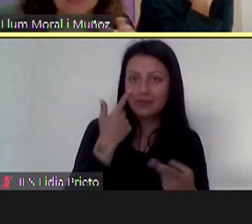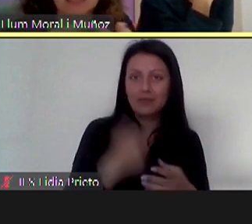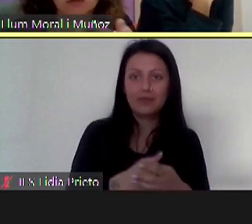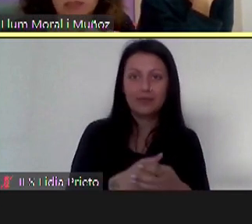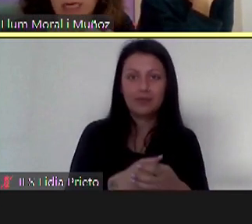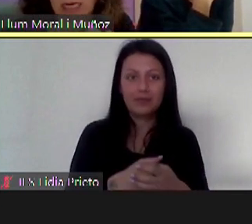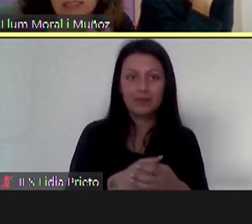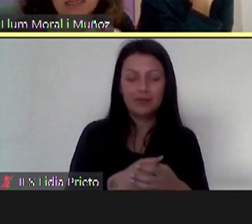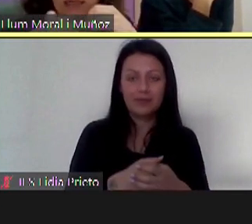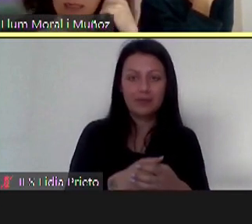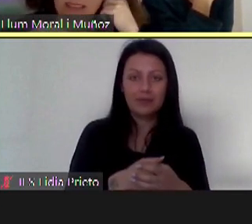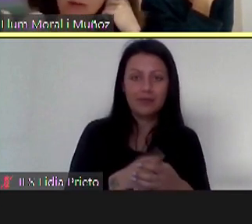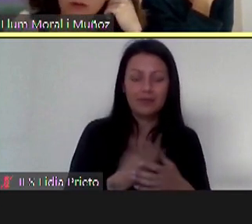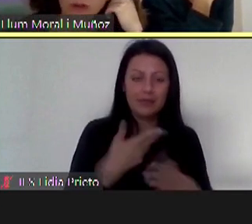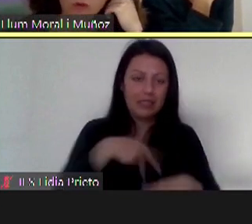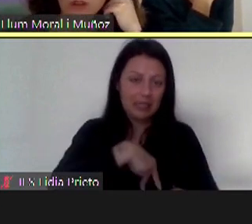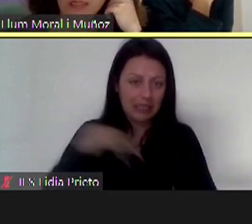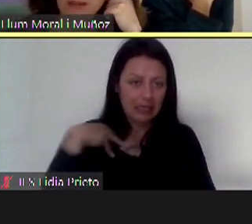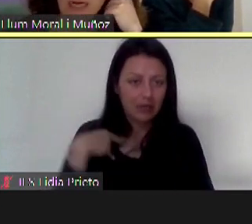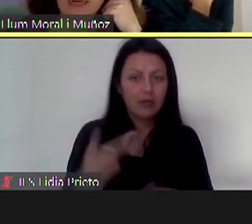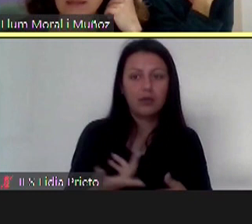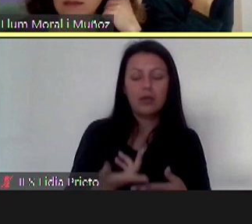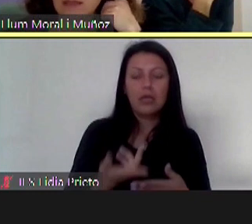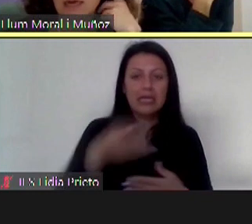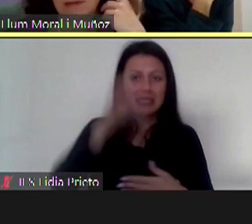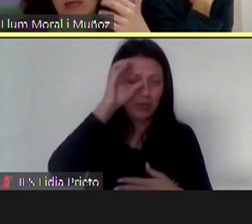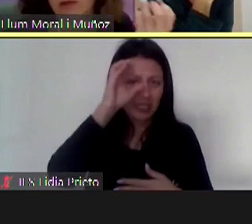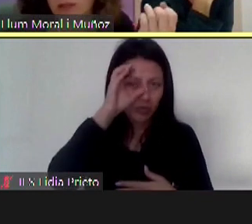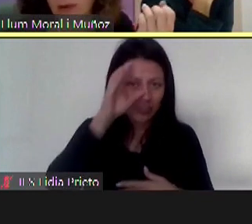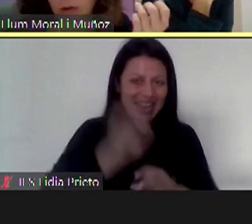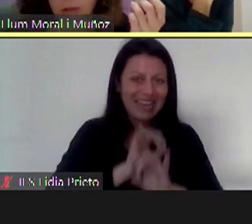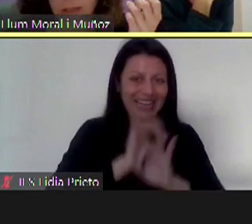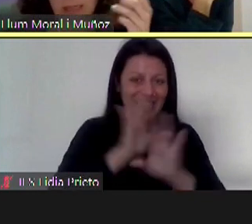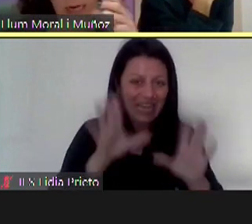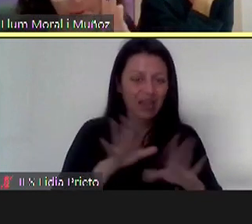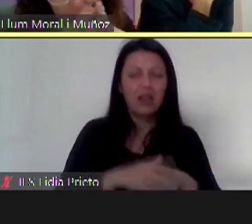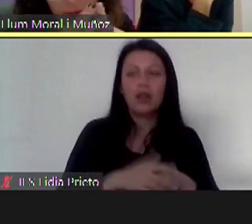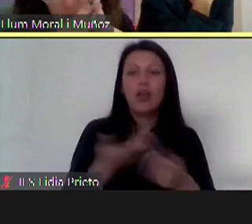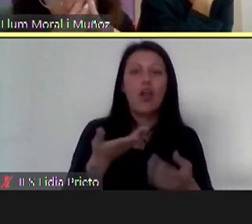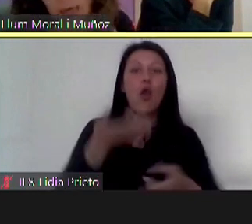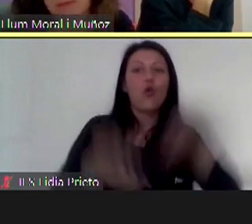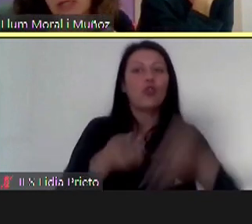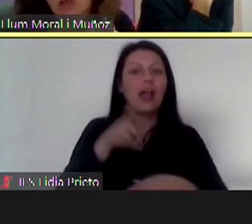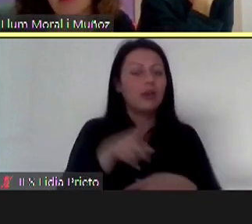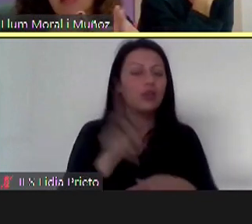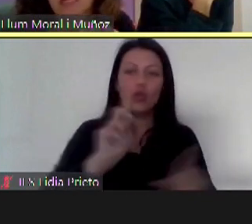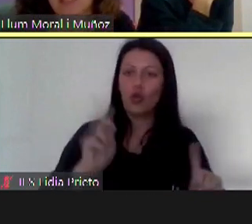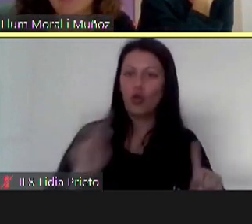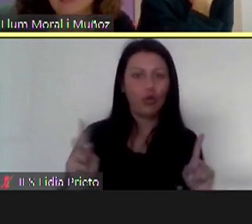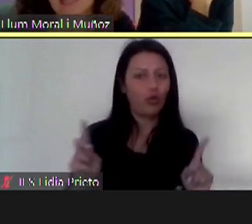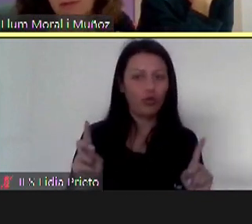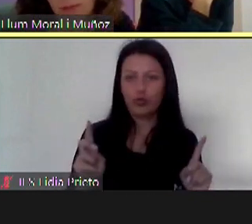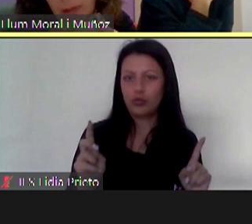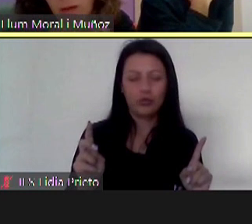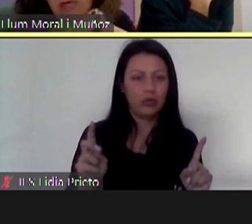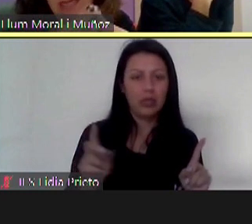interferencias físicas y actitudinales, que sea una actitud de escucha, clara, evitar juicios de valor. Hay personas con problemas de